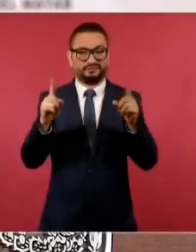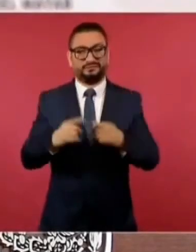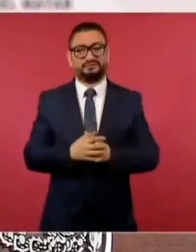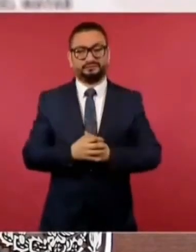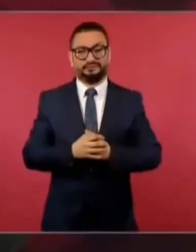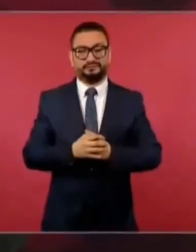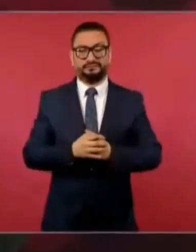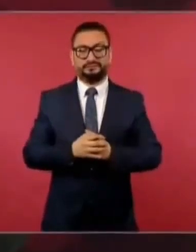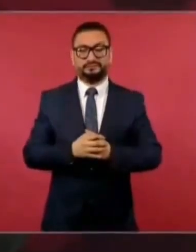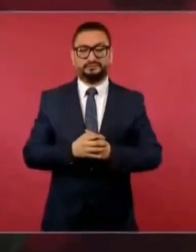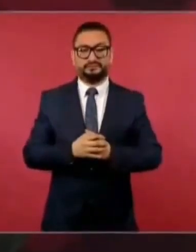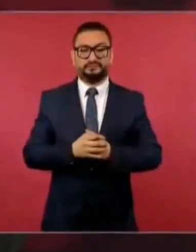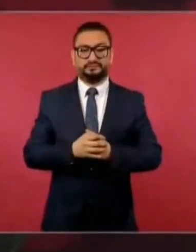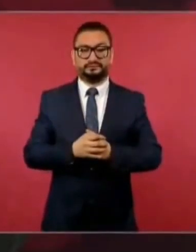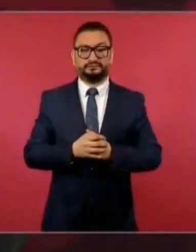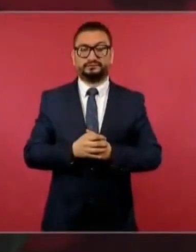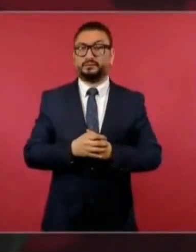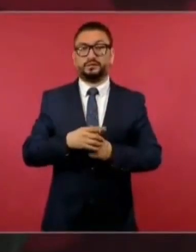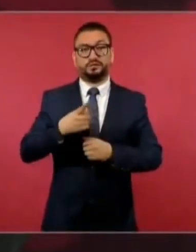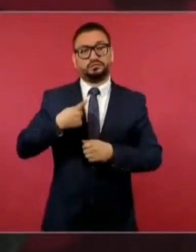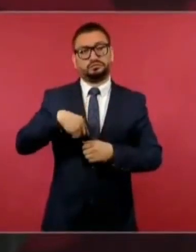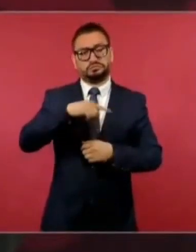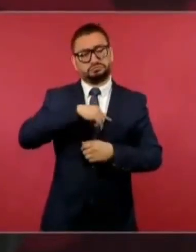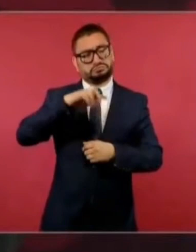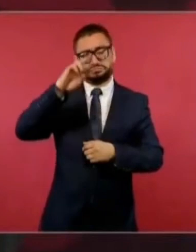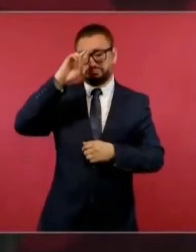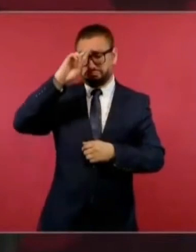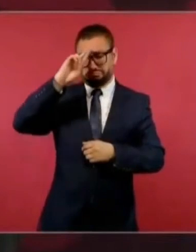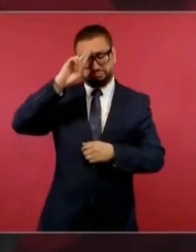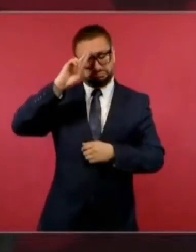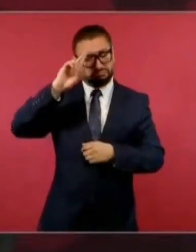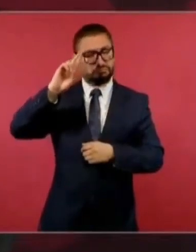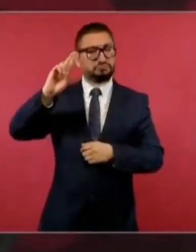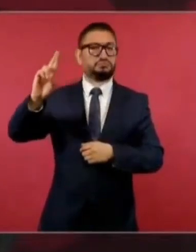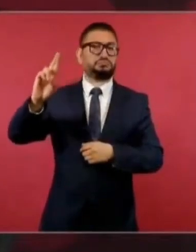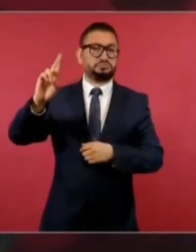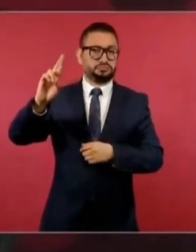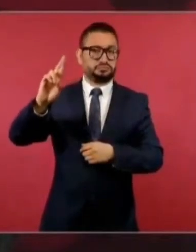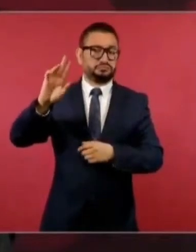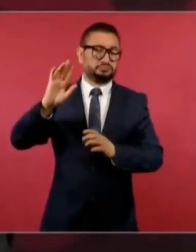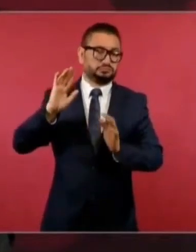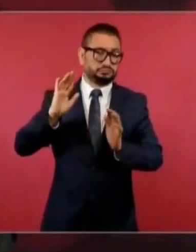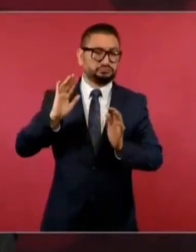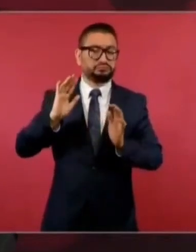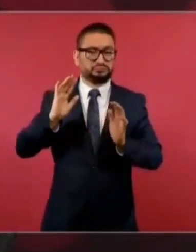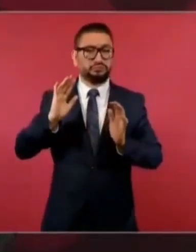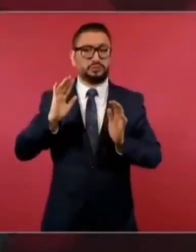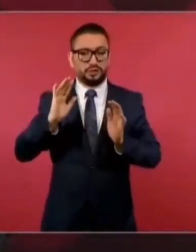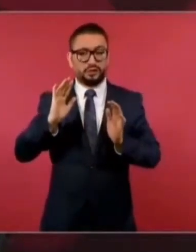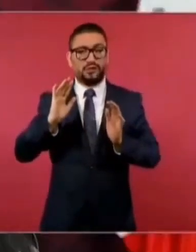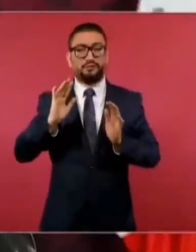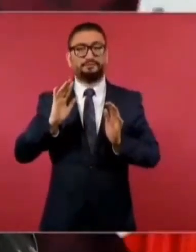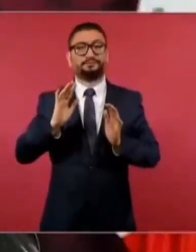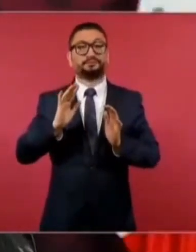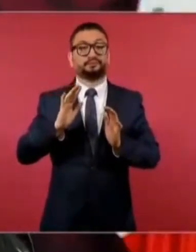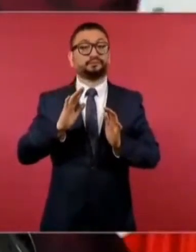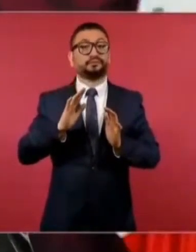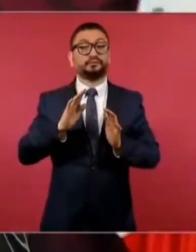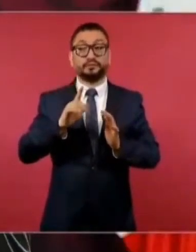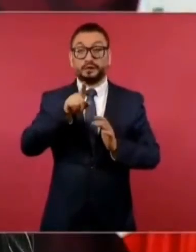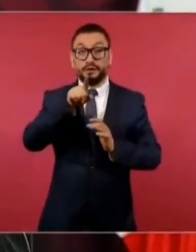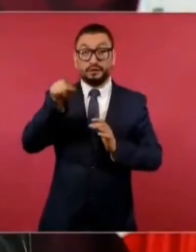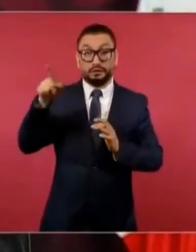y somos muy respetuosos de los que continúan con esas